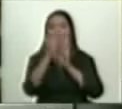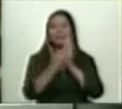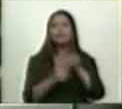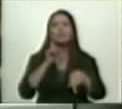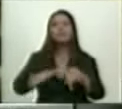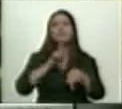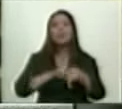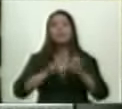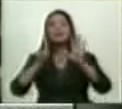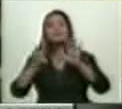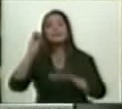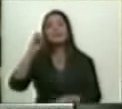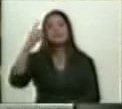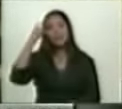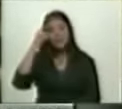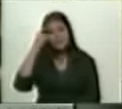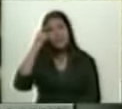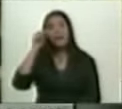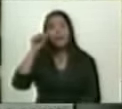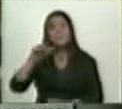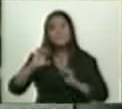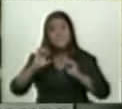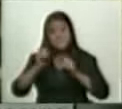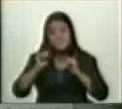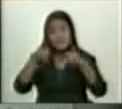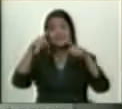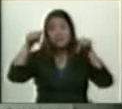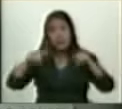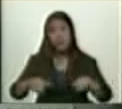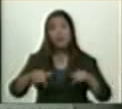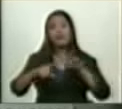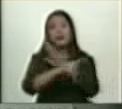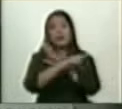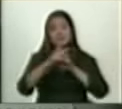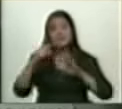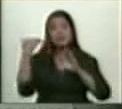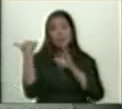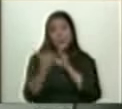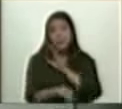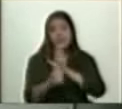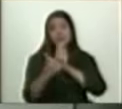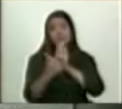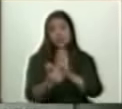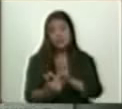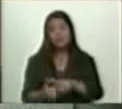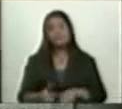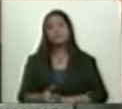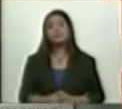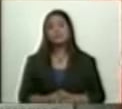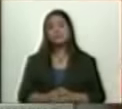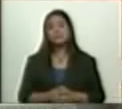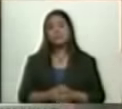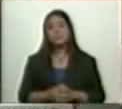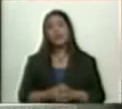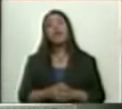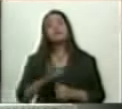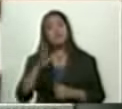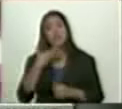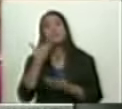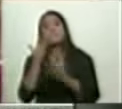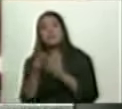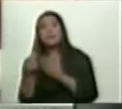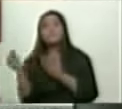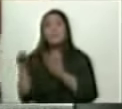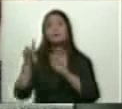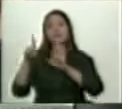60 días contados a partir de su publicación en la Gaceta Oficial de la República Bolivariana de Venezuela, prorrogables por 60 días